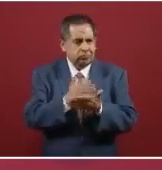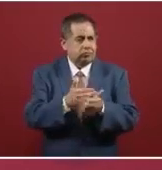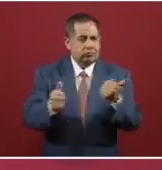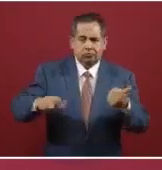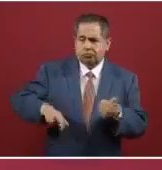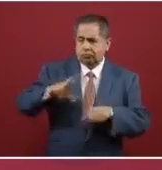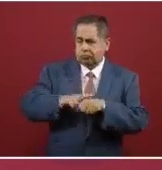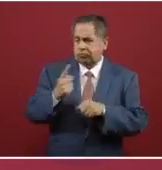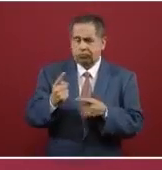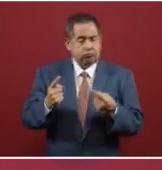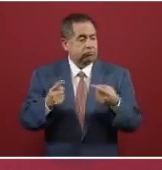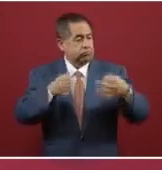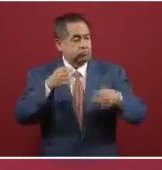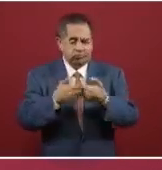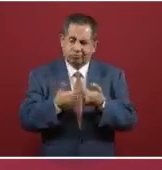porque